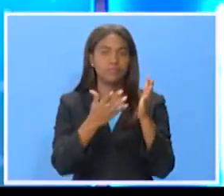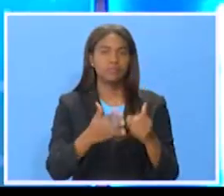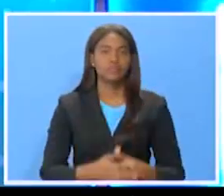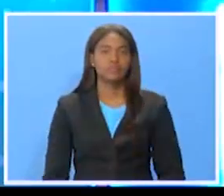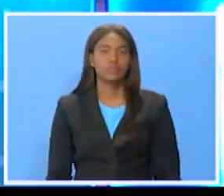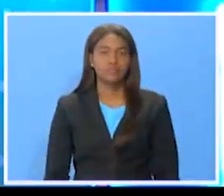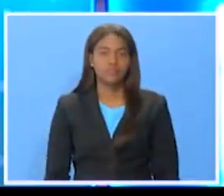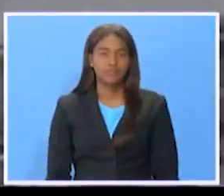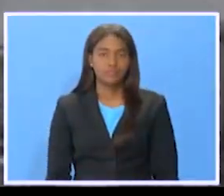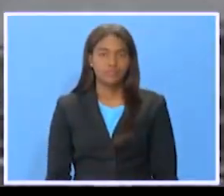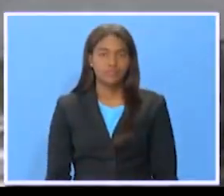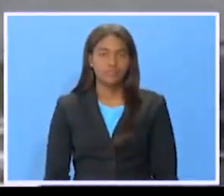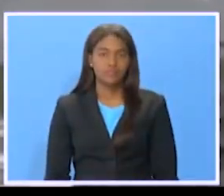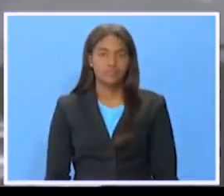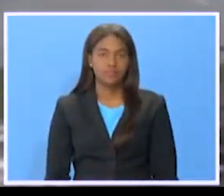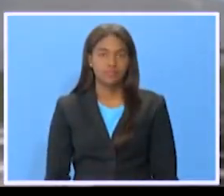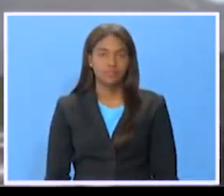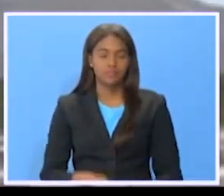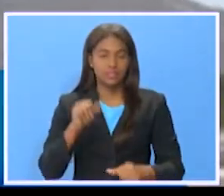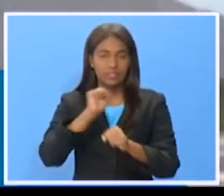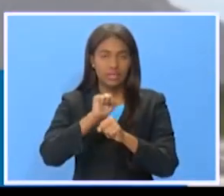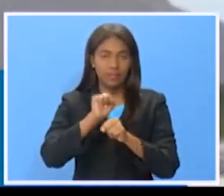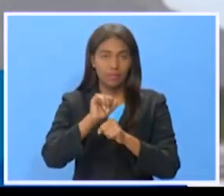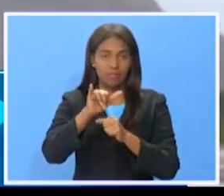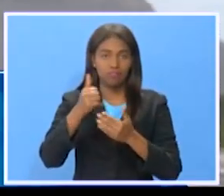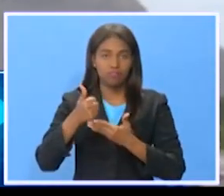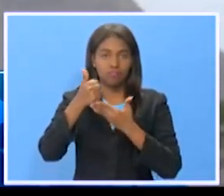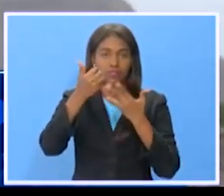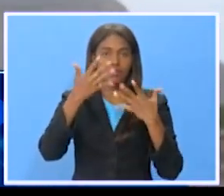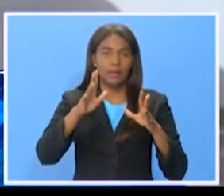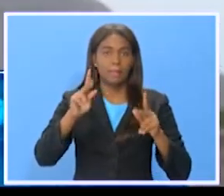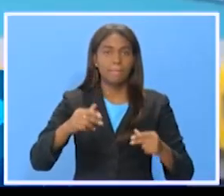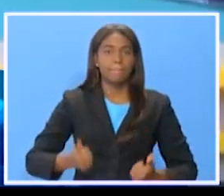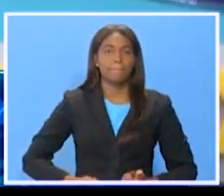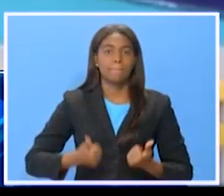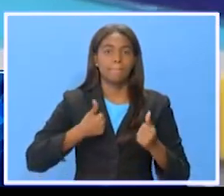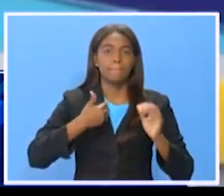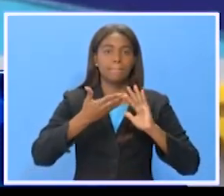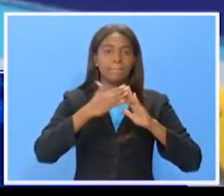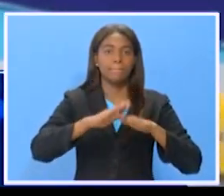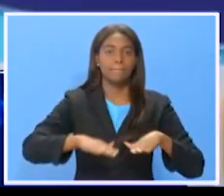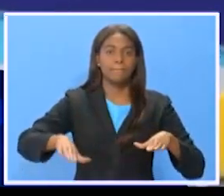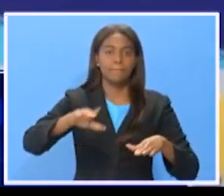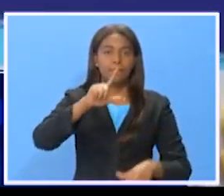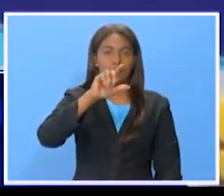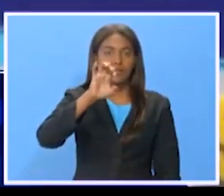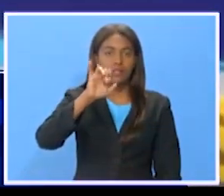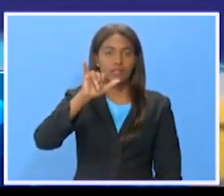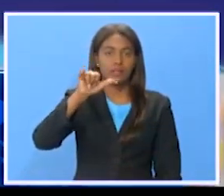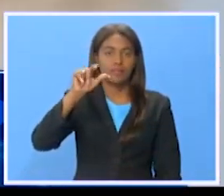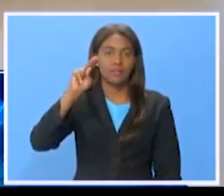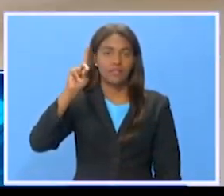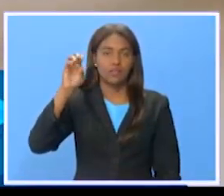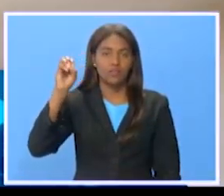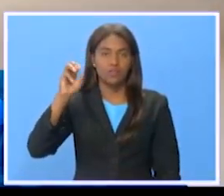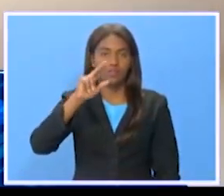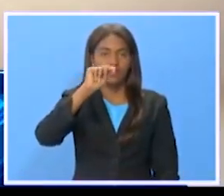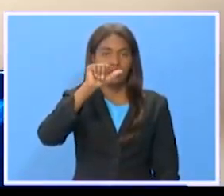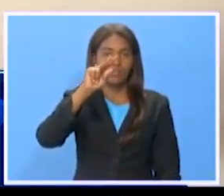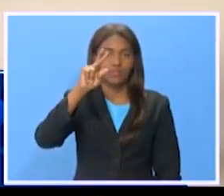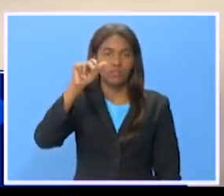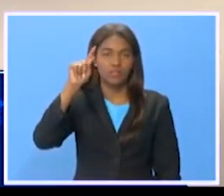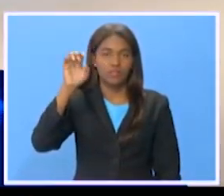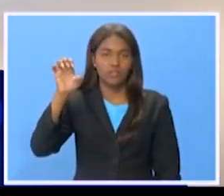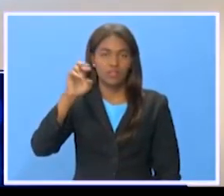verlo. En el operativo fueron beneficiados moradores de los municipios Licey al Medio, Navarrete, Jánico,